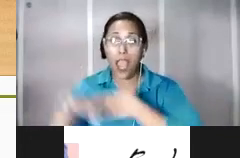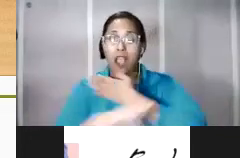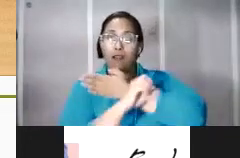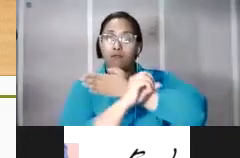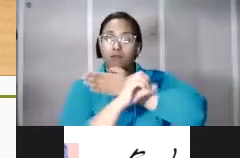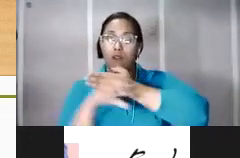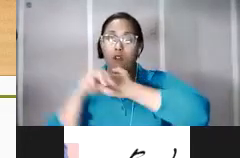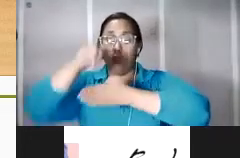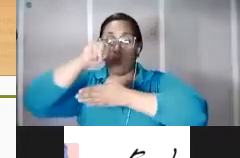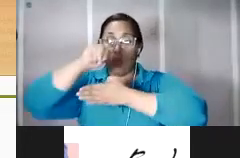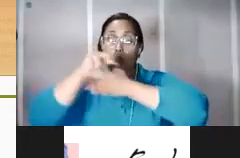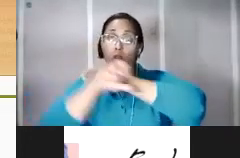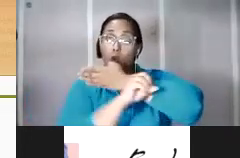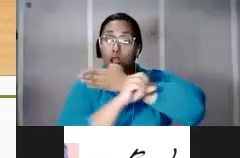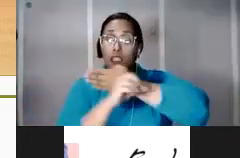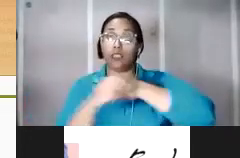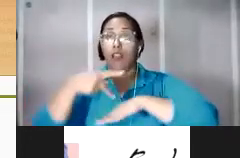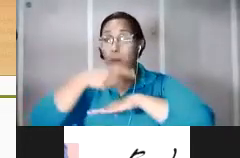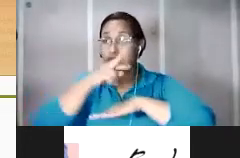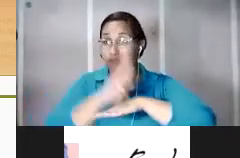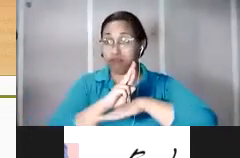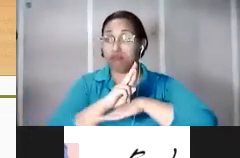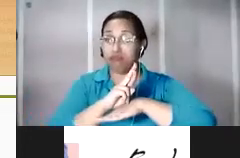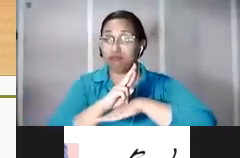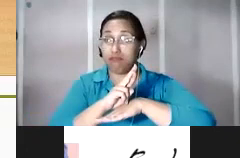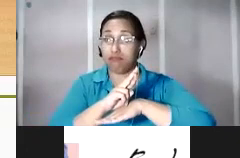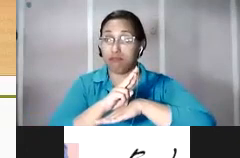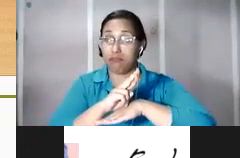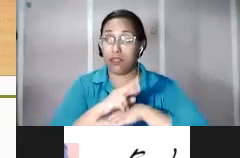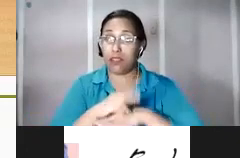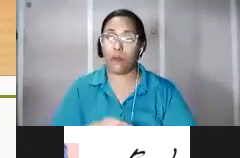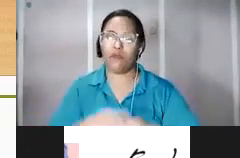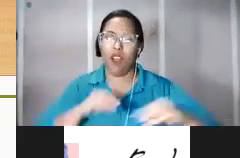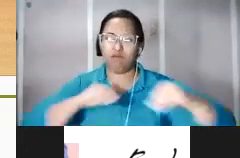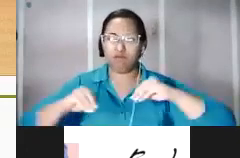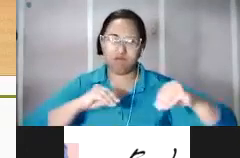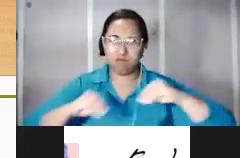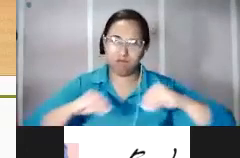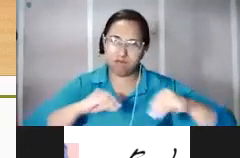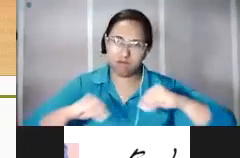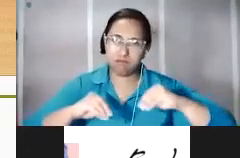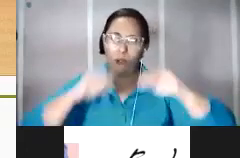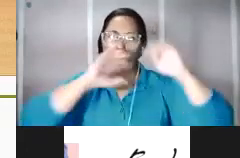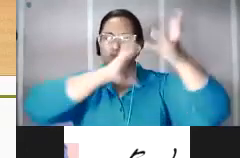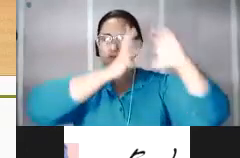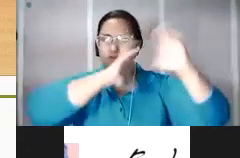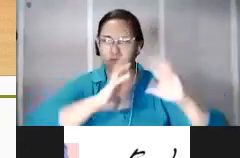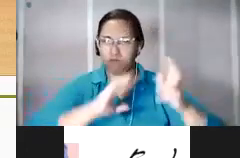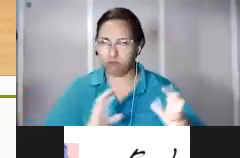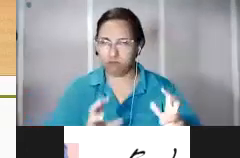noroeste del país, ¿no? Que causó enormes